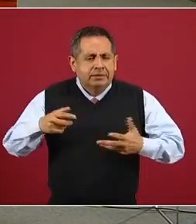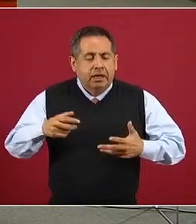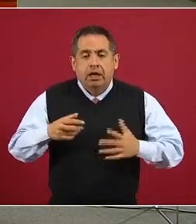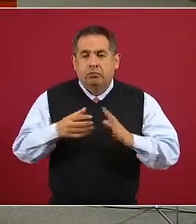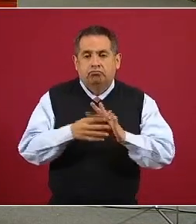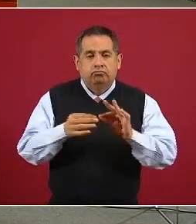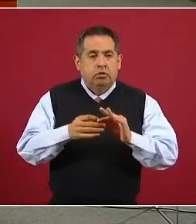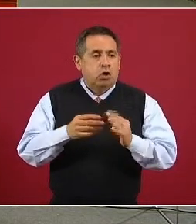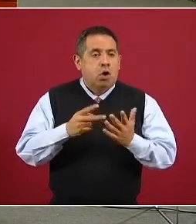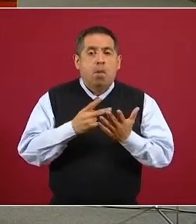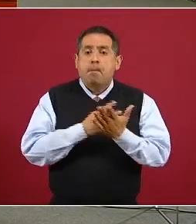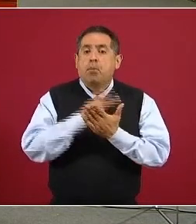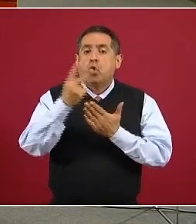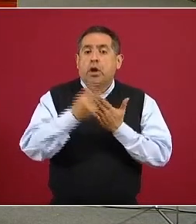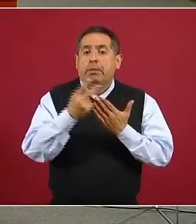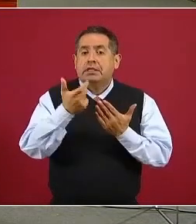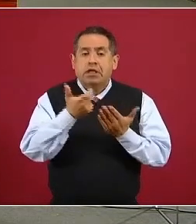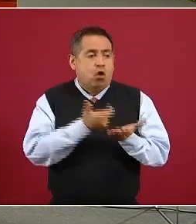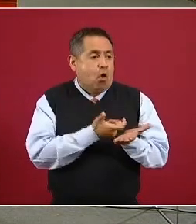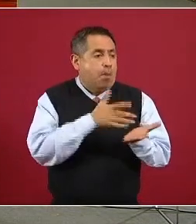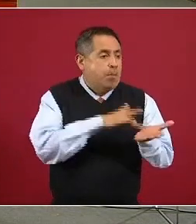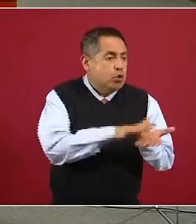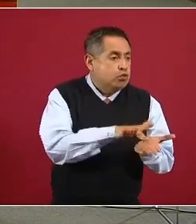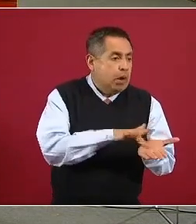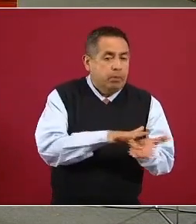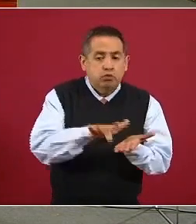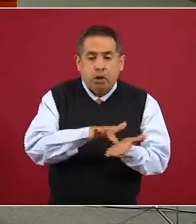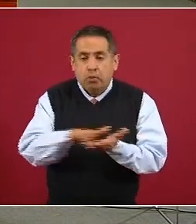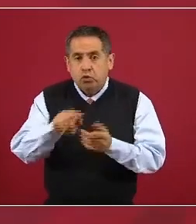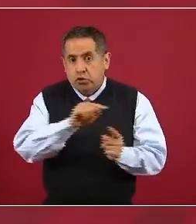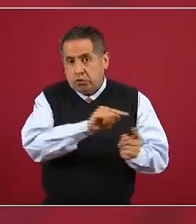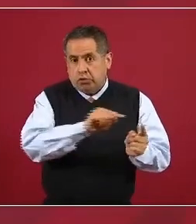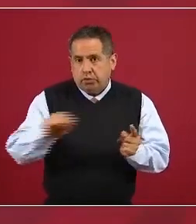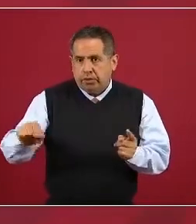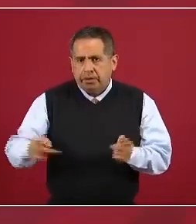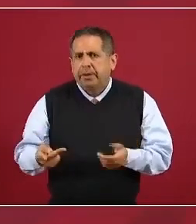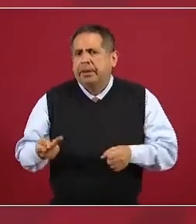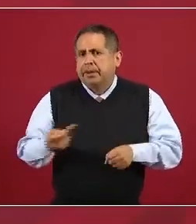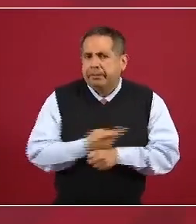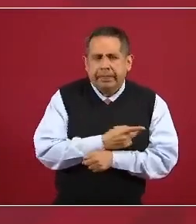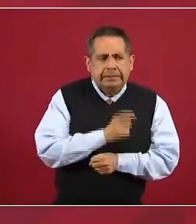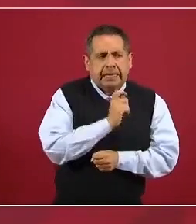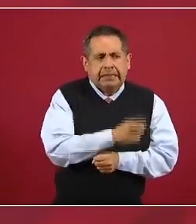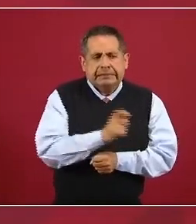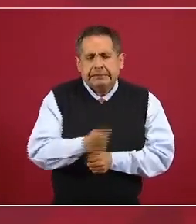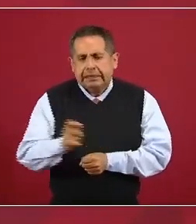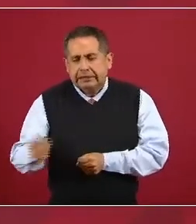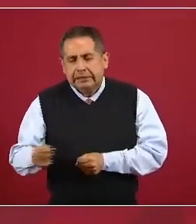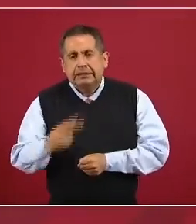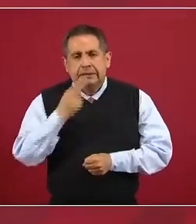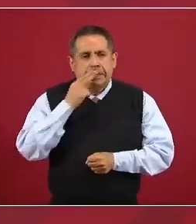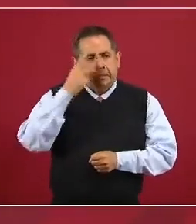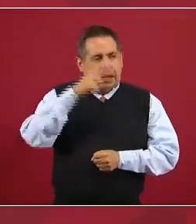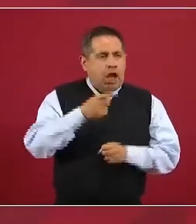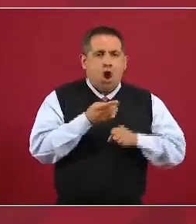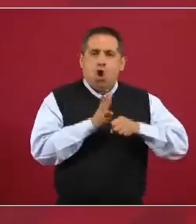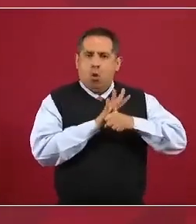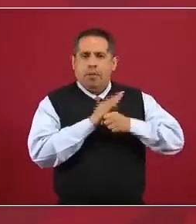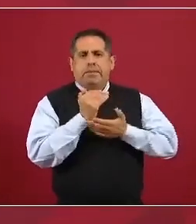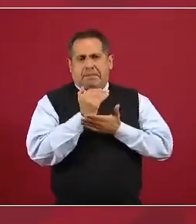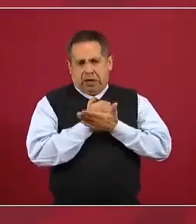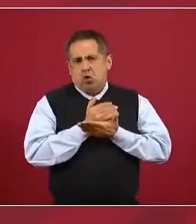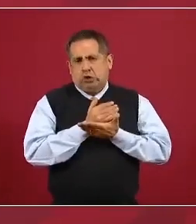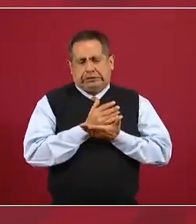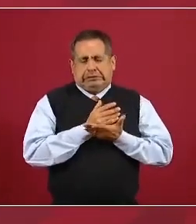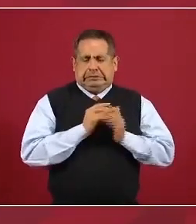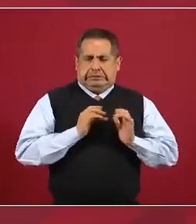programas de apoyo financiero que ha puesto el gobierno federal para mitigar los efectos de COVID, pero también